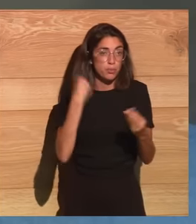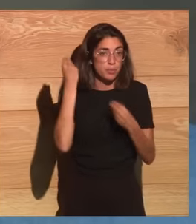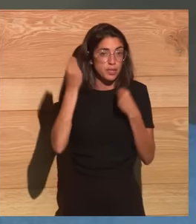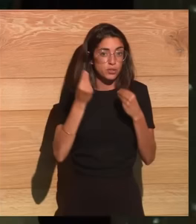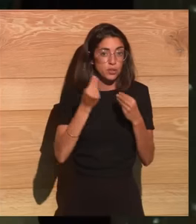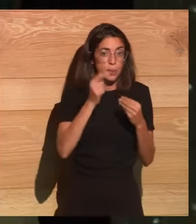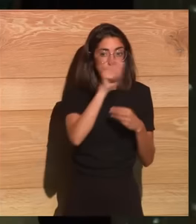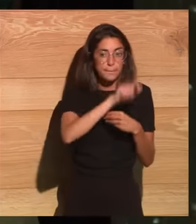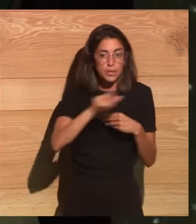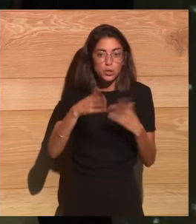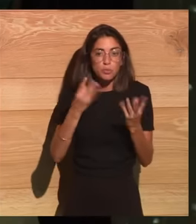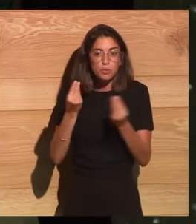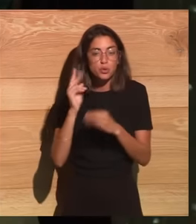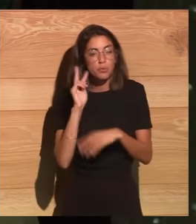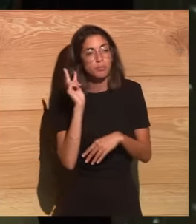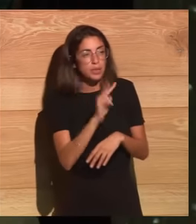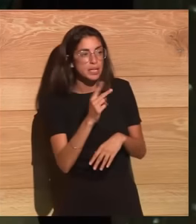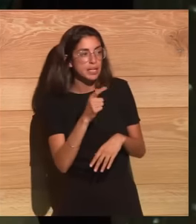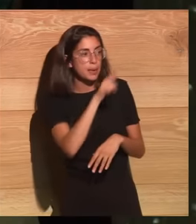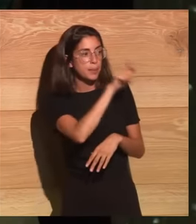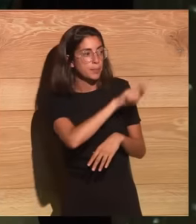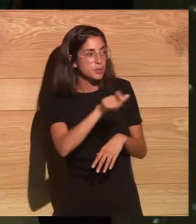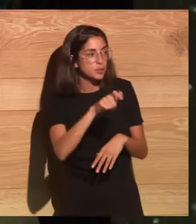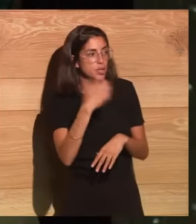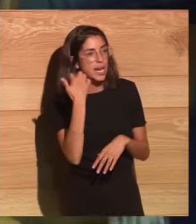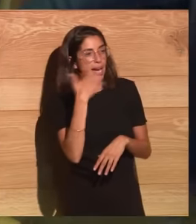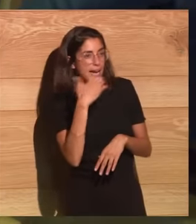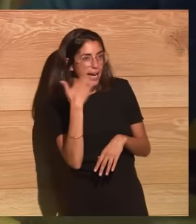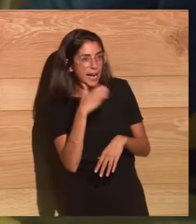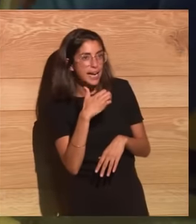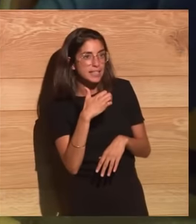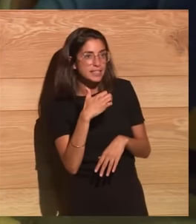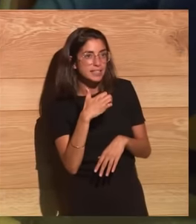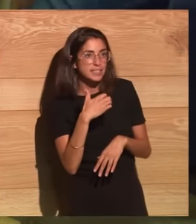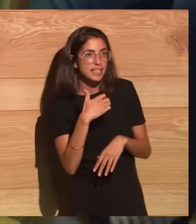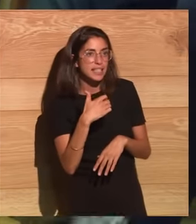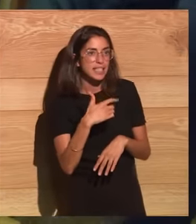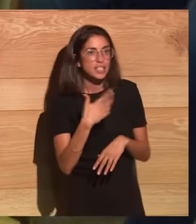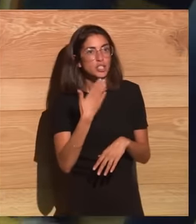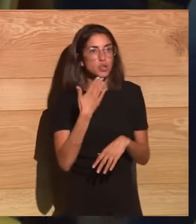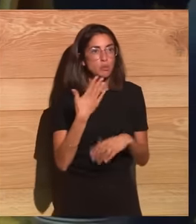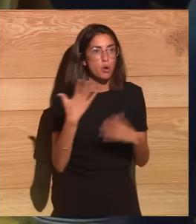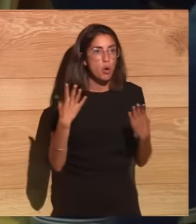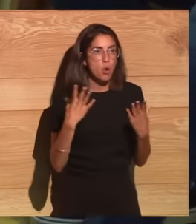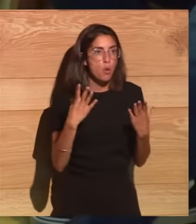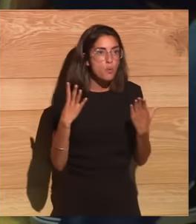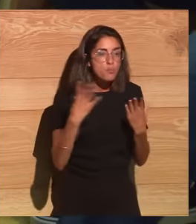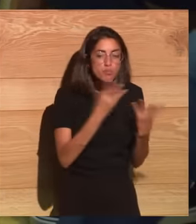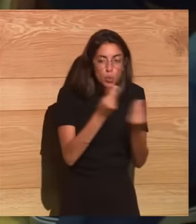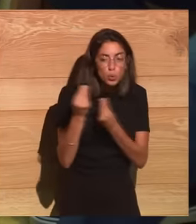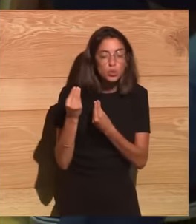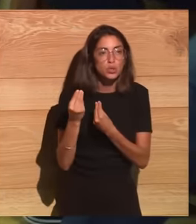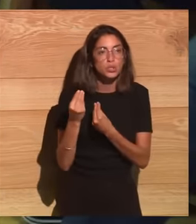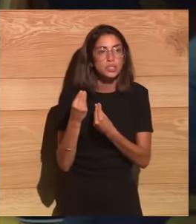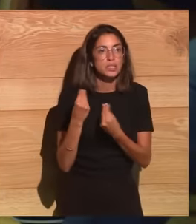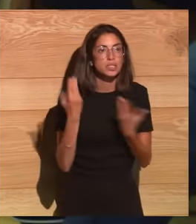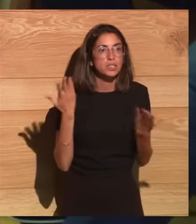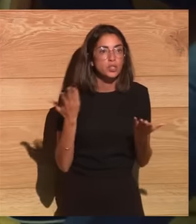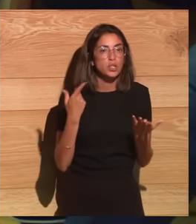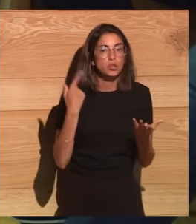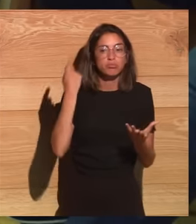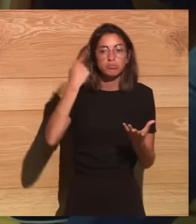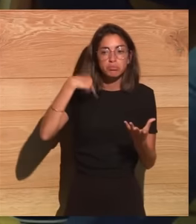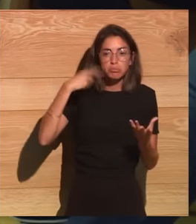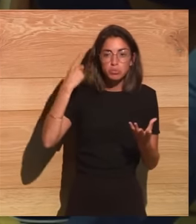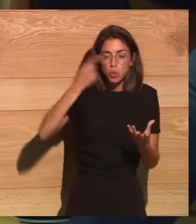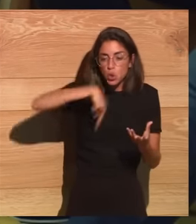que los raritos somos legión, ¿no? Y somos más de los que pensábamos y que no es